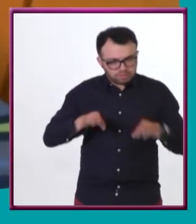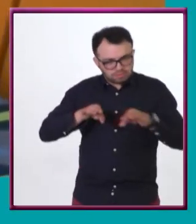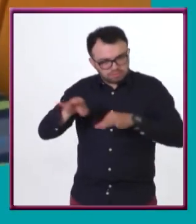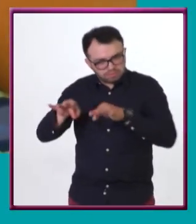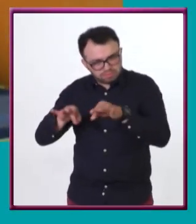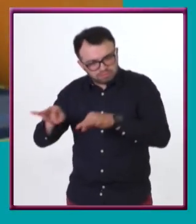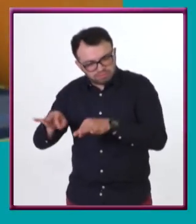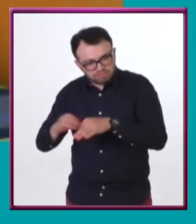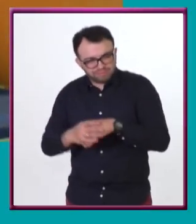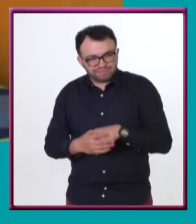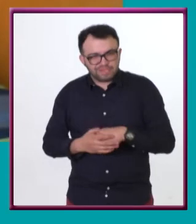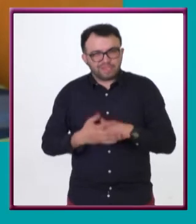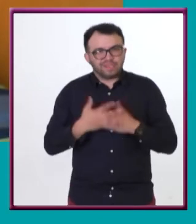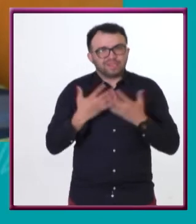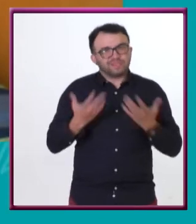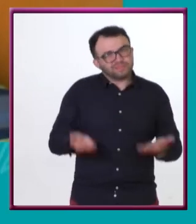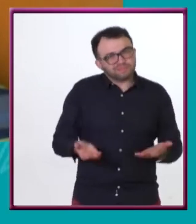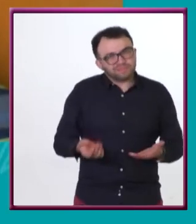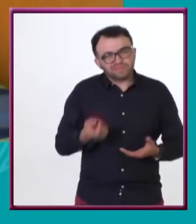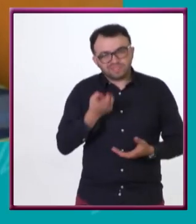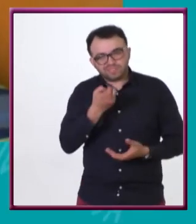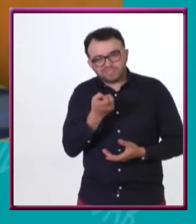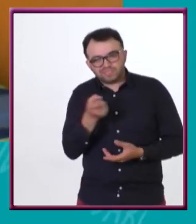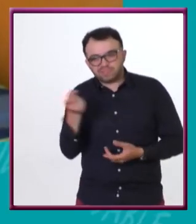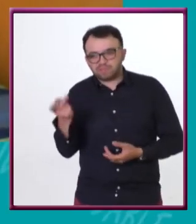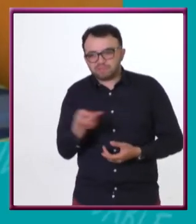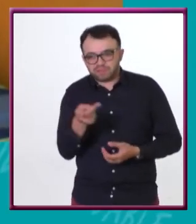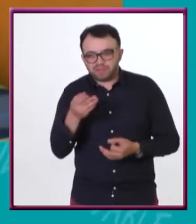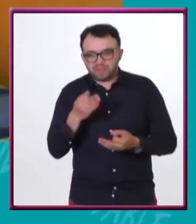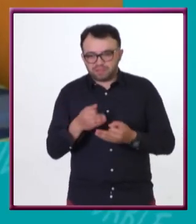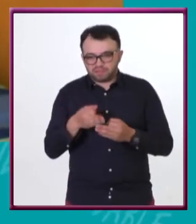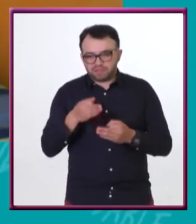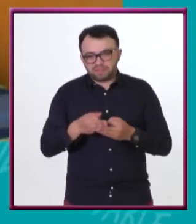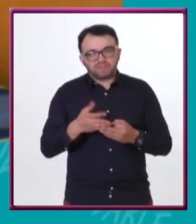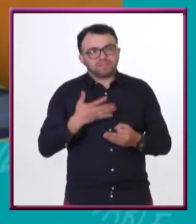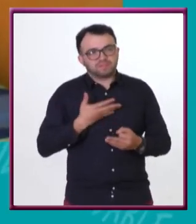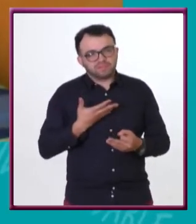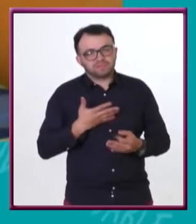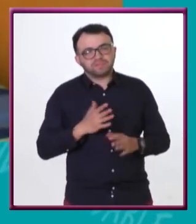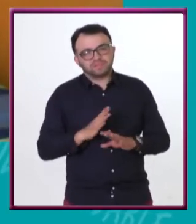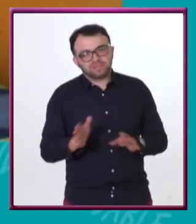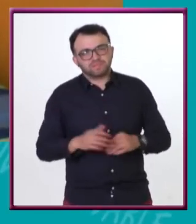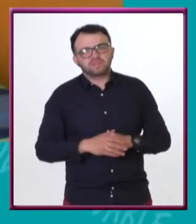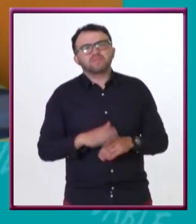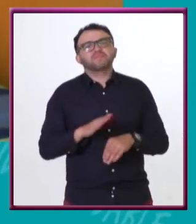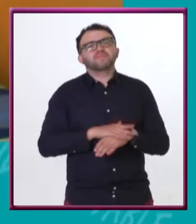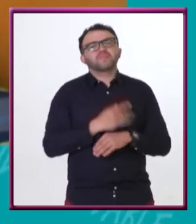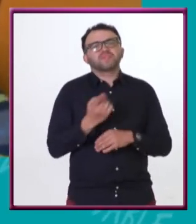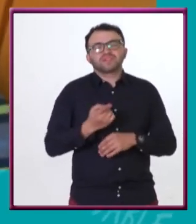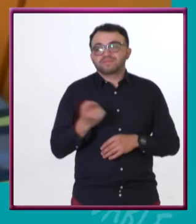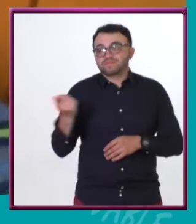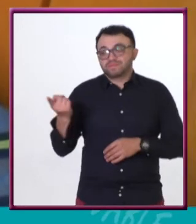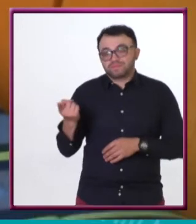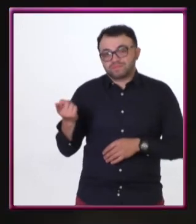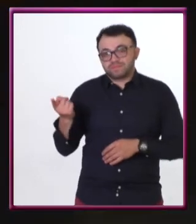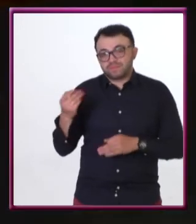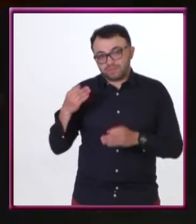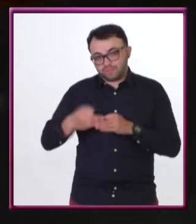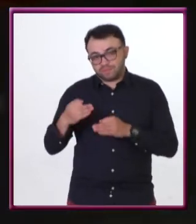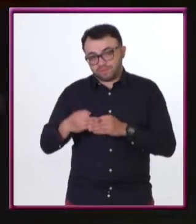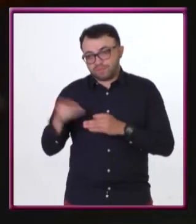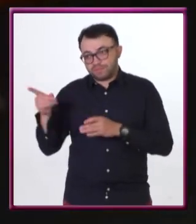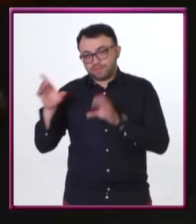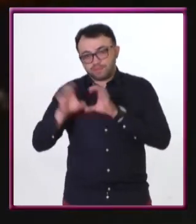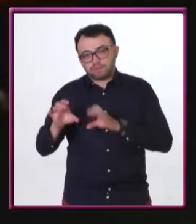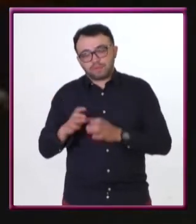Pues mira, es una pregunta que ya hoy en día está resuelta, porque hoy las computadoras le ganan al 99% de los